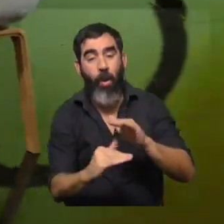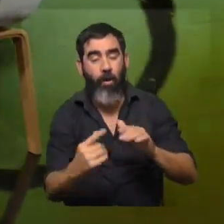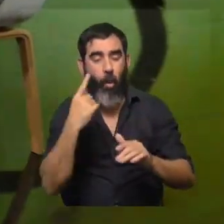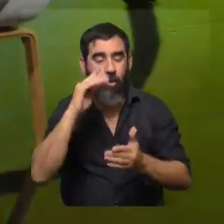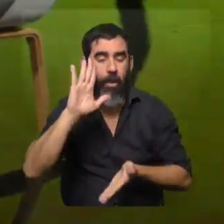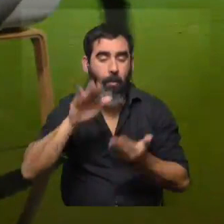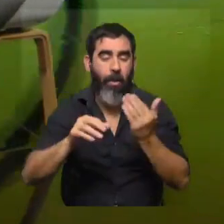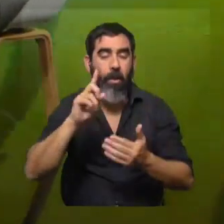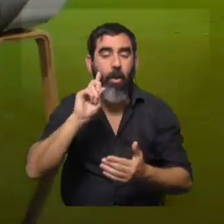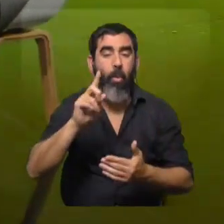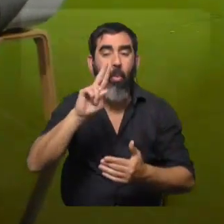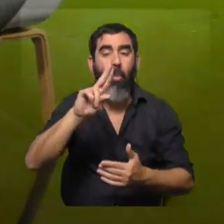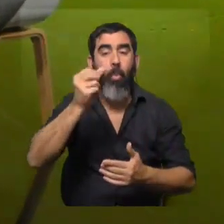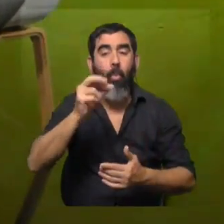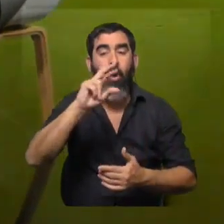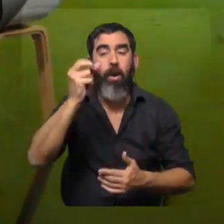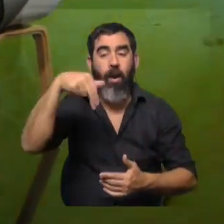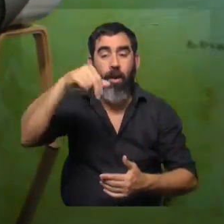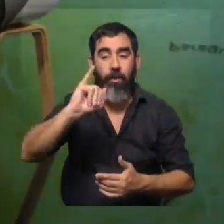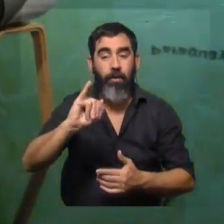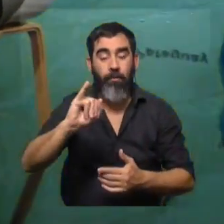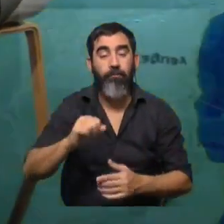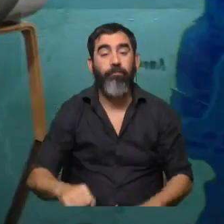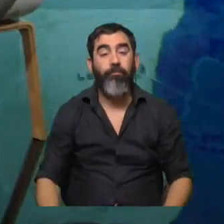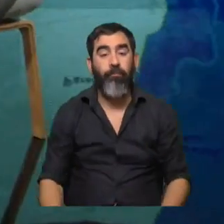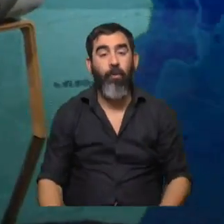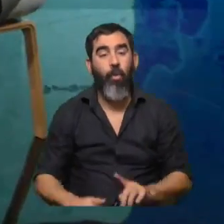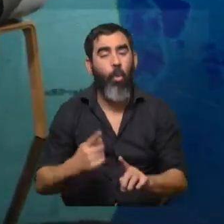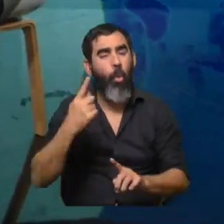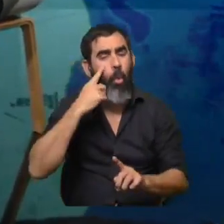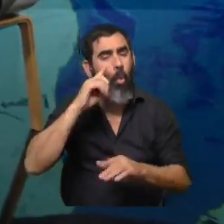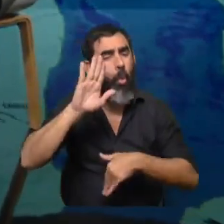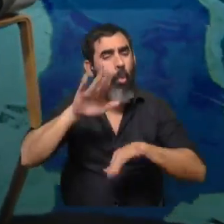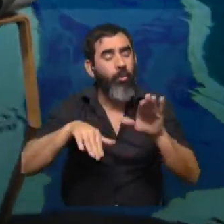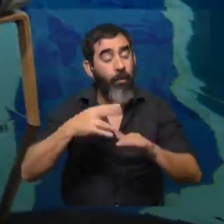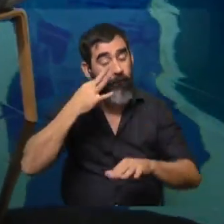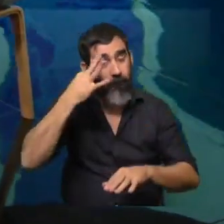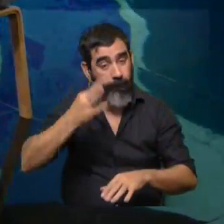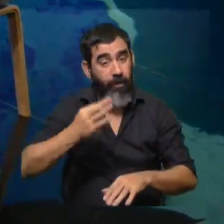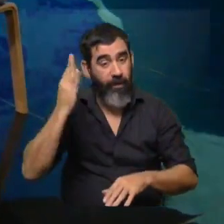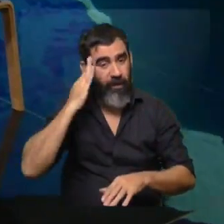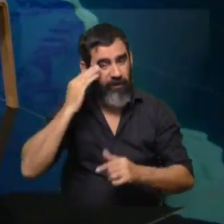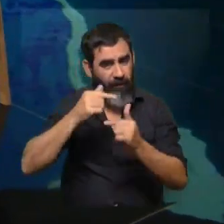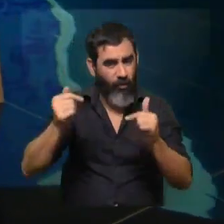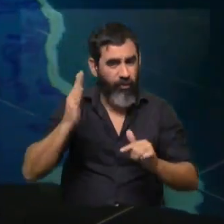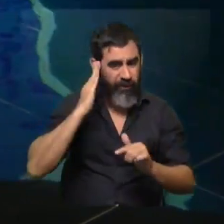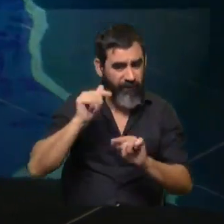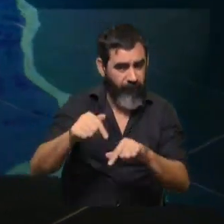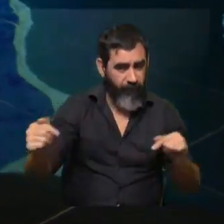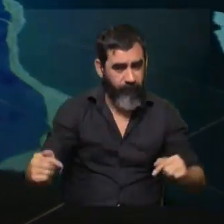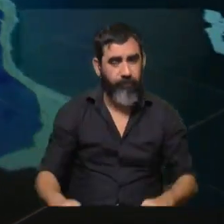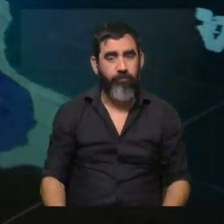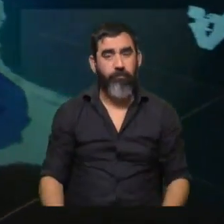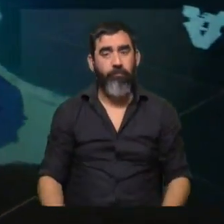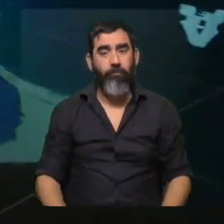en cuanto a importancia, tamaño, pero no sé si es el más conocido en cuanto a realmente si sabemos todo lo que tenemos que saber de ese recurso.